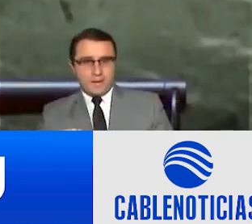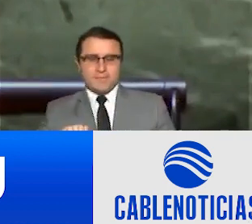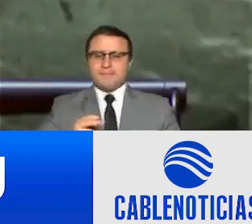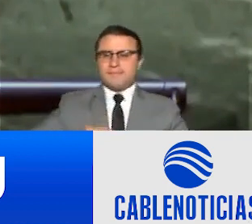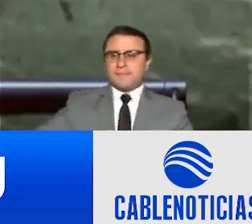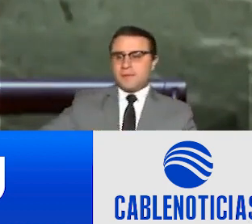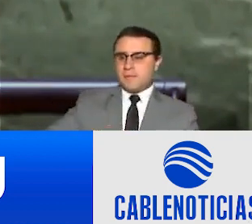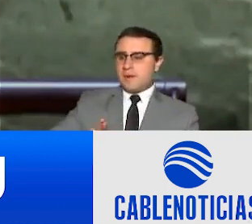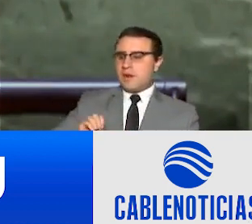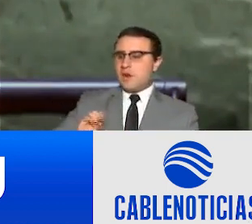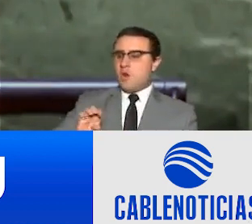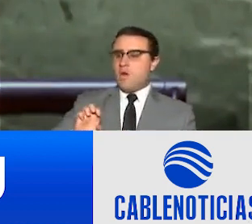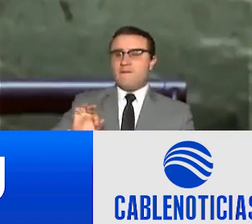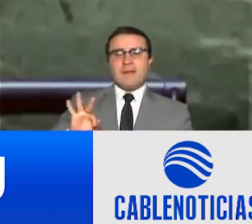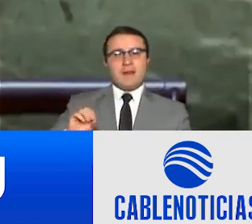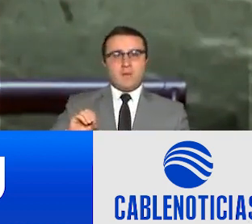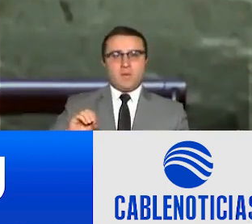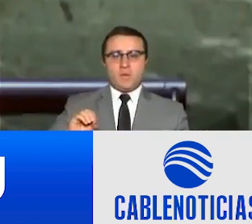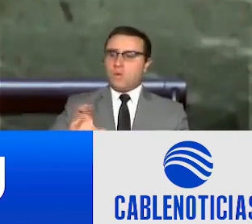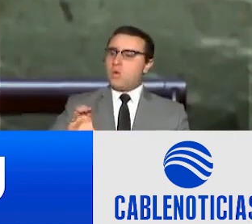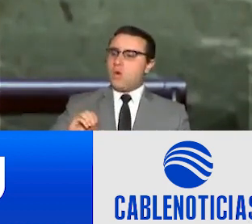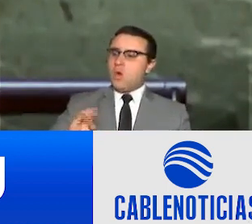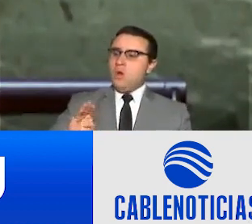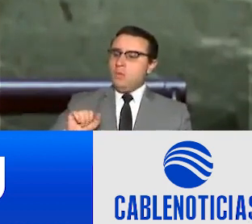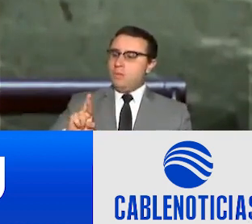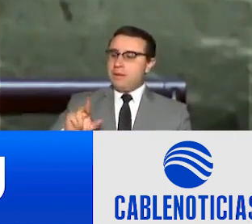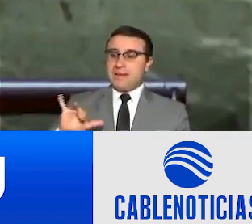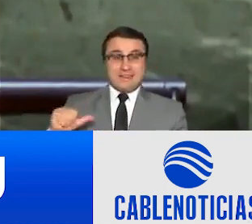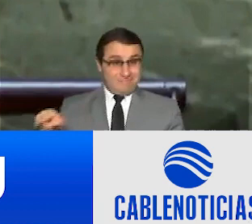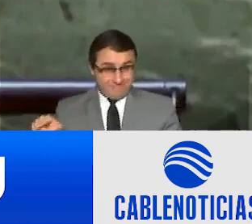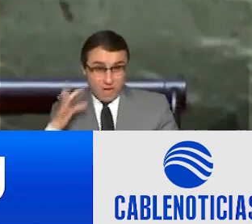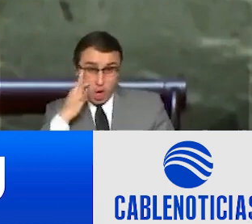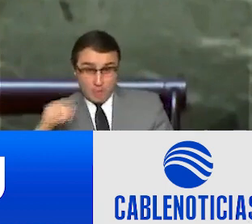Roberto Covaría, quien dijo,